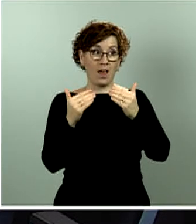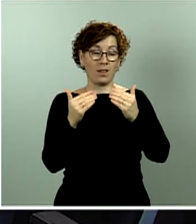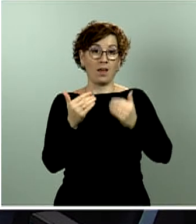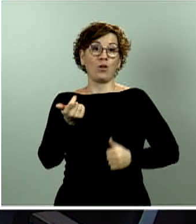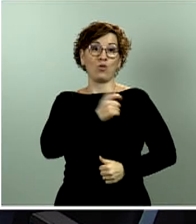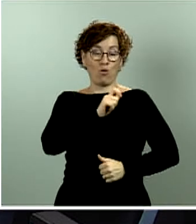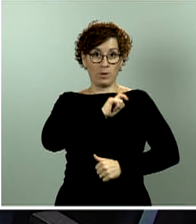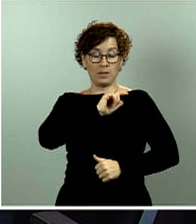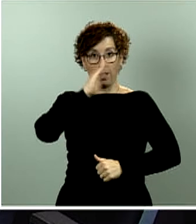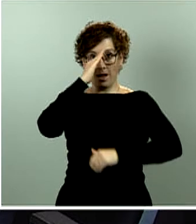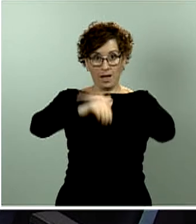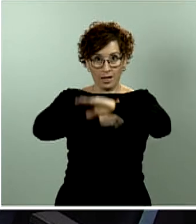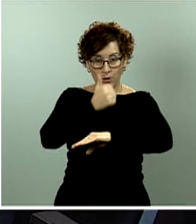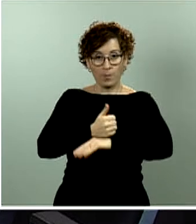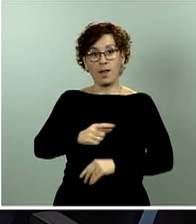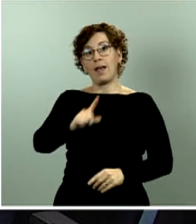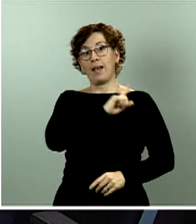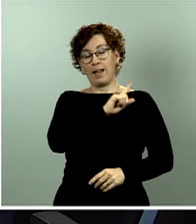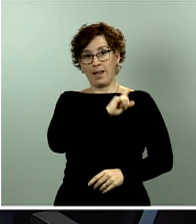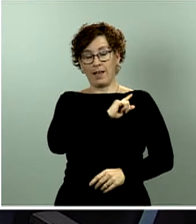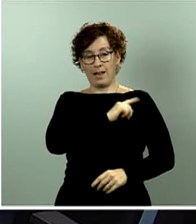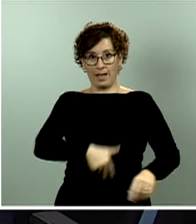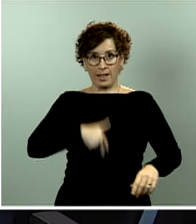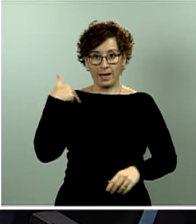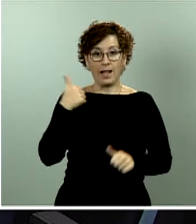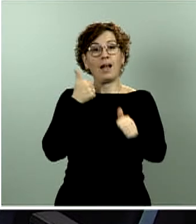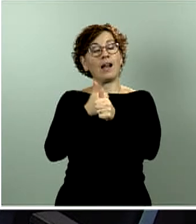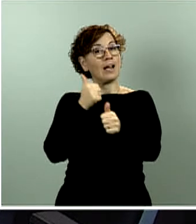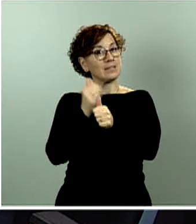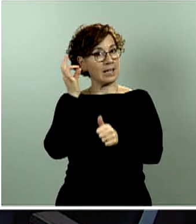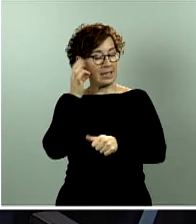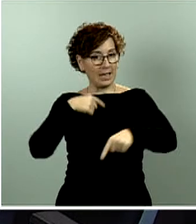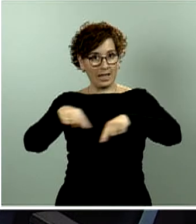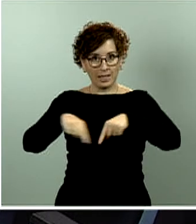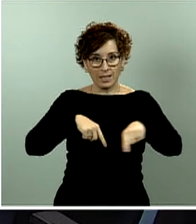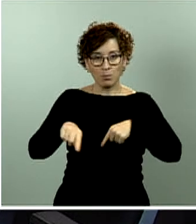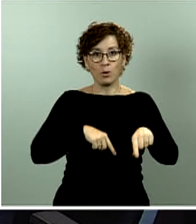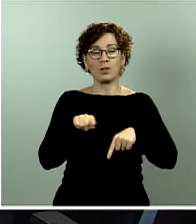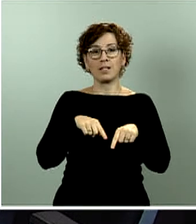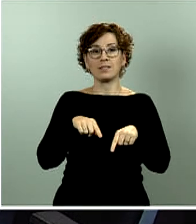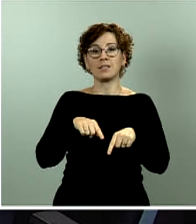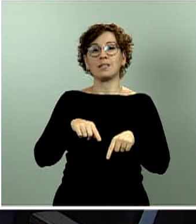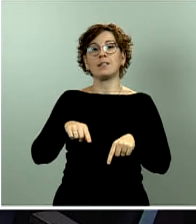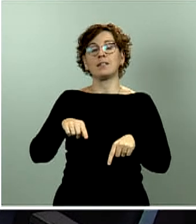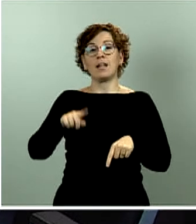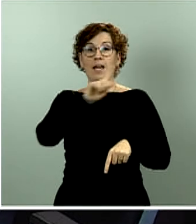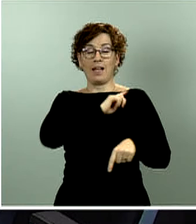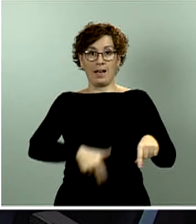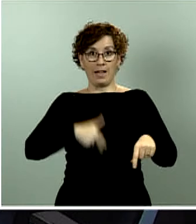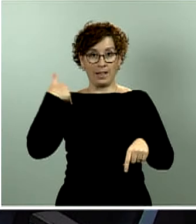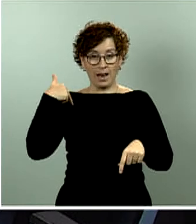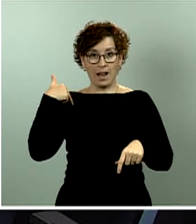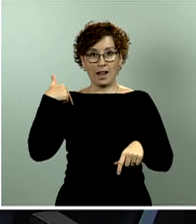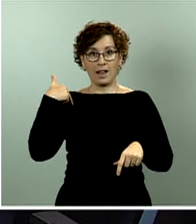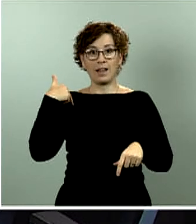González, al general José Manuel Santiago Marín, a la secretaria general de Transportes María José Rayo, al general Carlos Pérez Martínez y